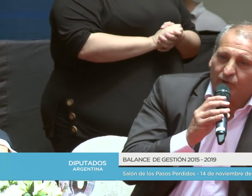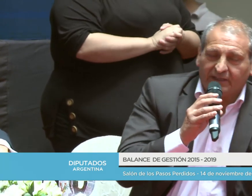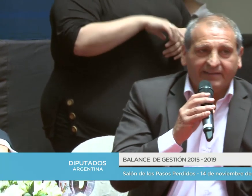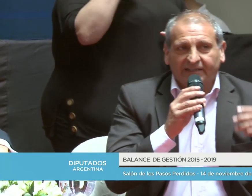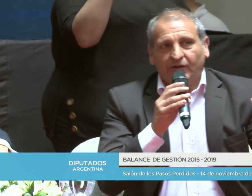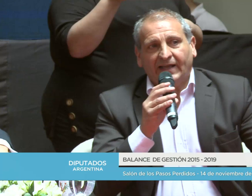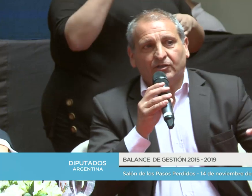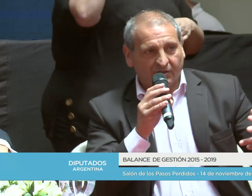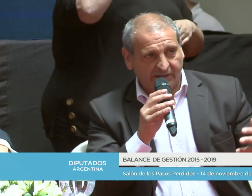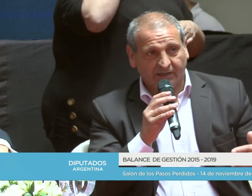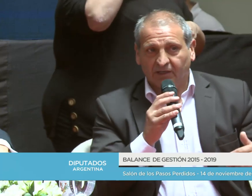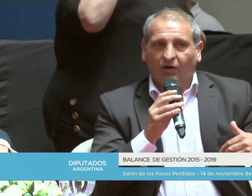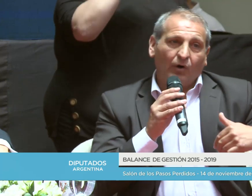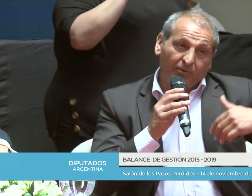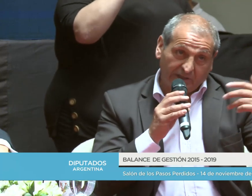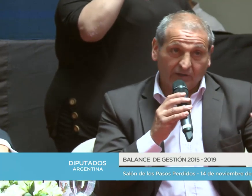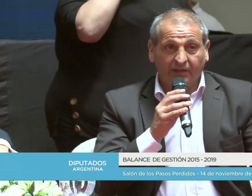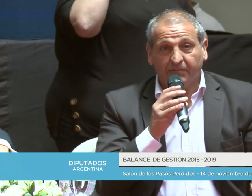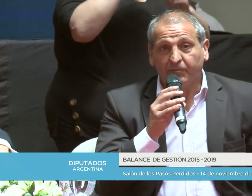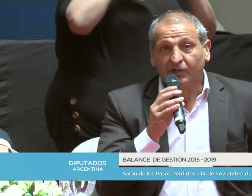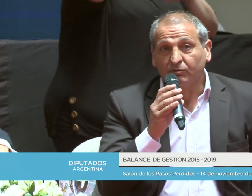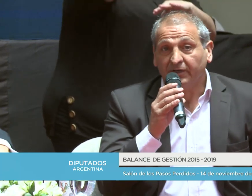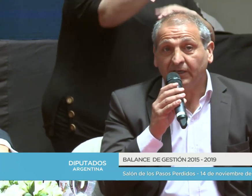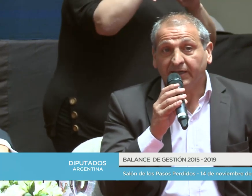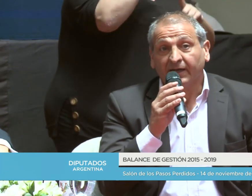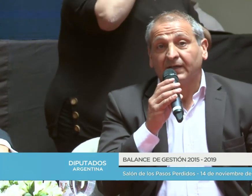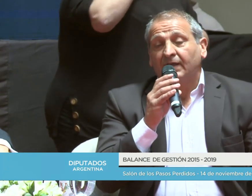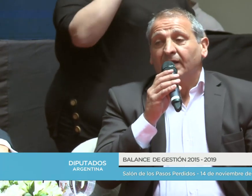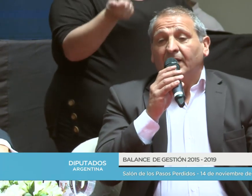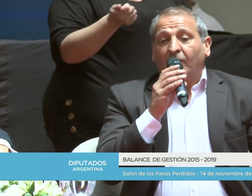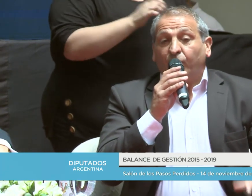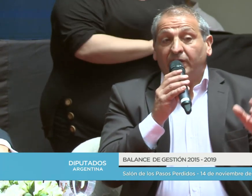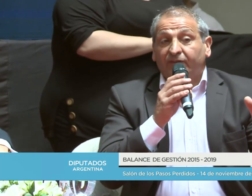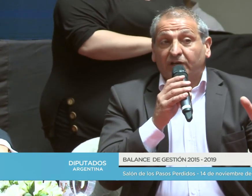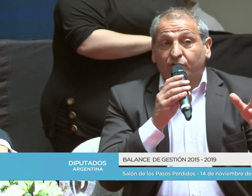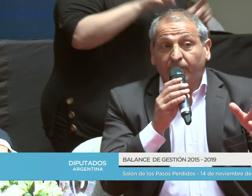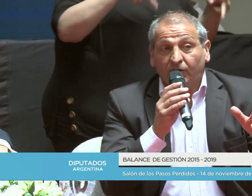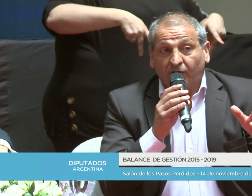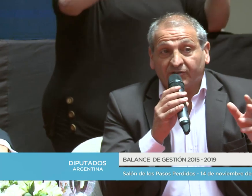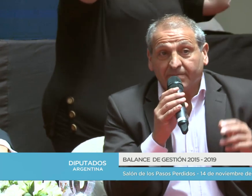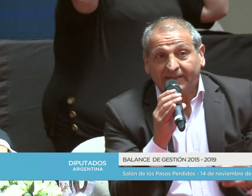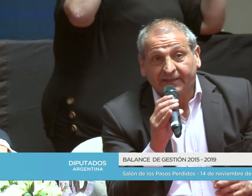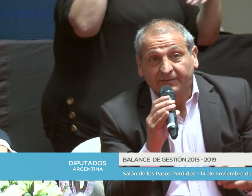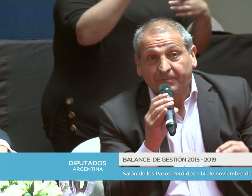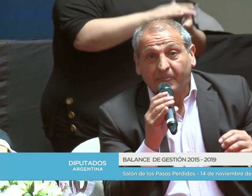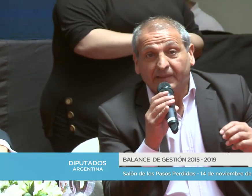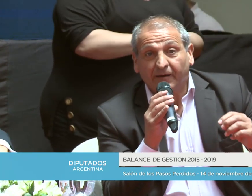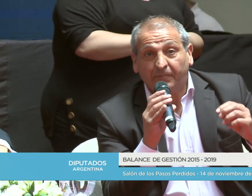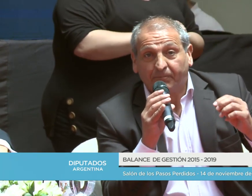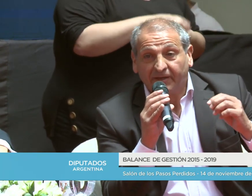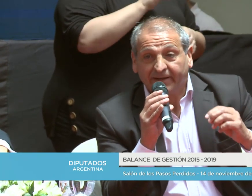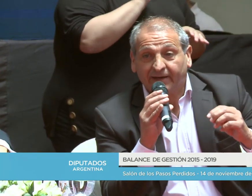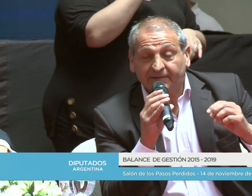políticos del fuste de Lisandro de la Torre o a posteriori del propio Arturo Illia. Fue un edificio que sufrió los embates